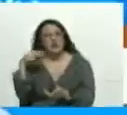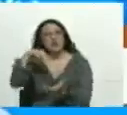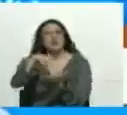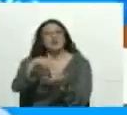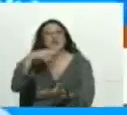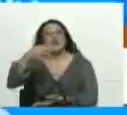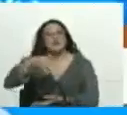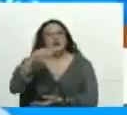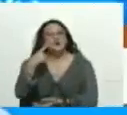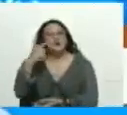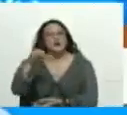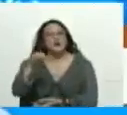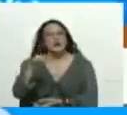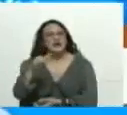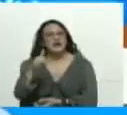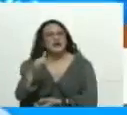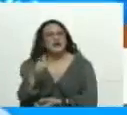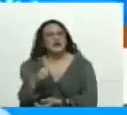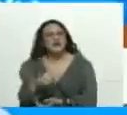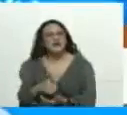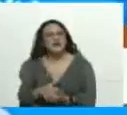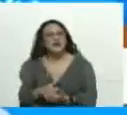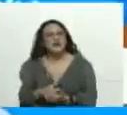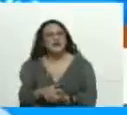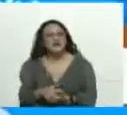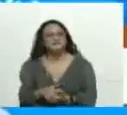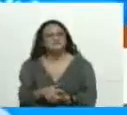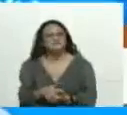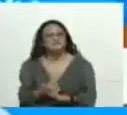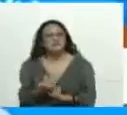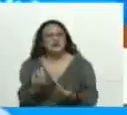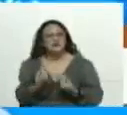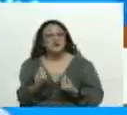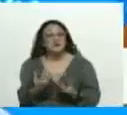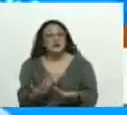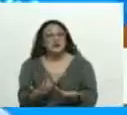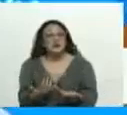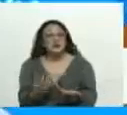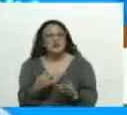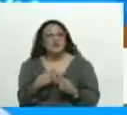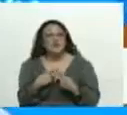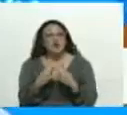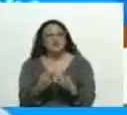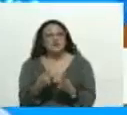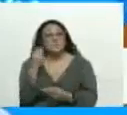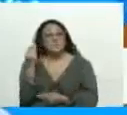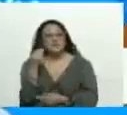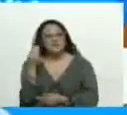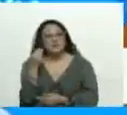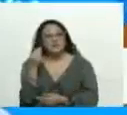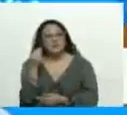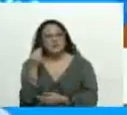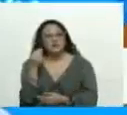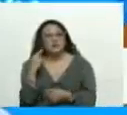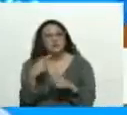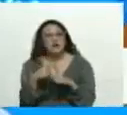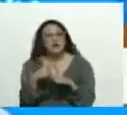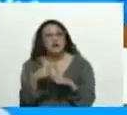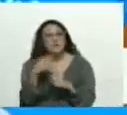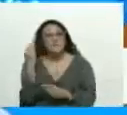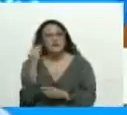Qué les parece compañeras y compañeros Si mantenemos viva esta vocación de pensamiento crítico y de pensamiento